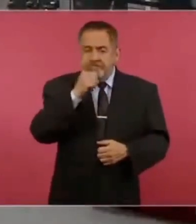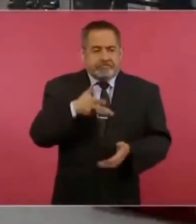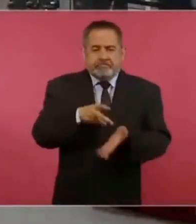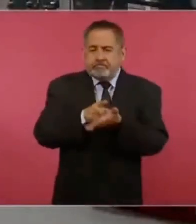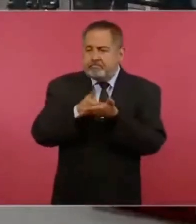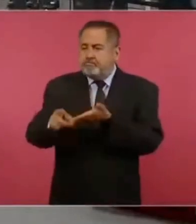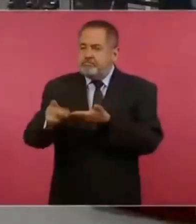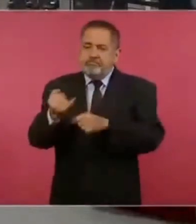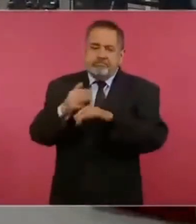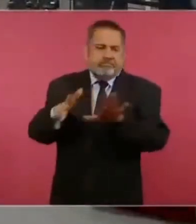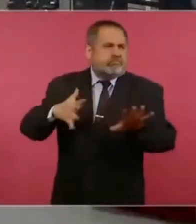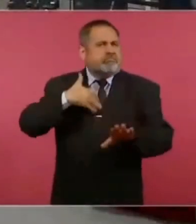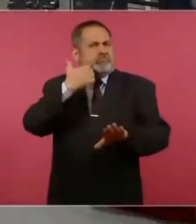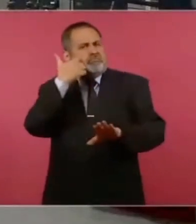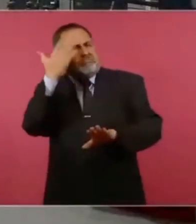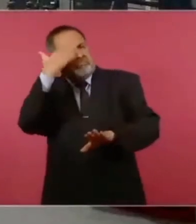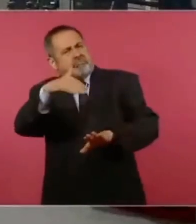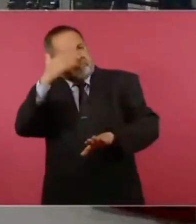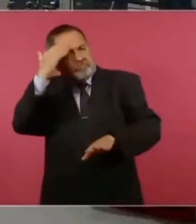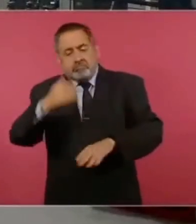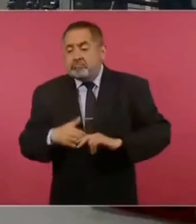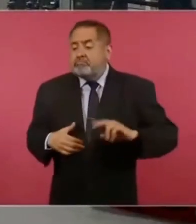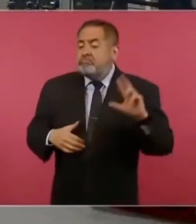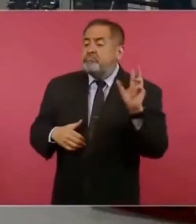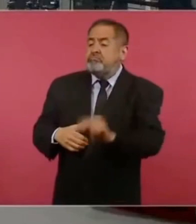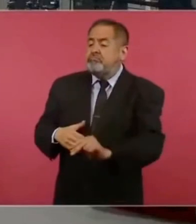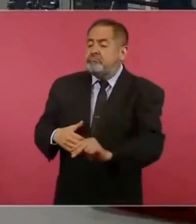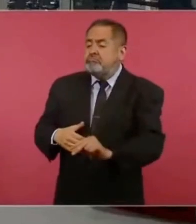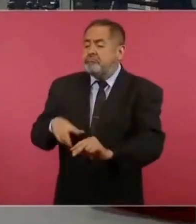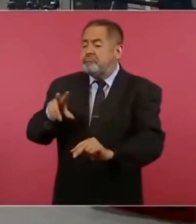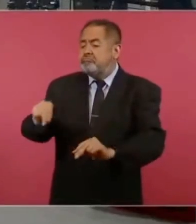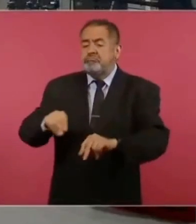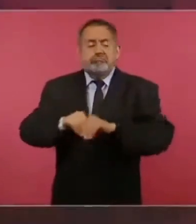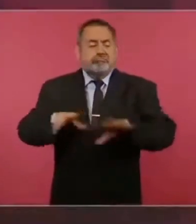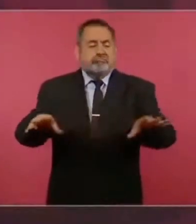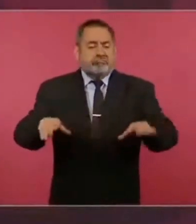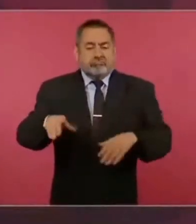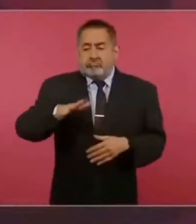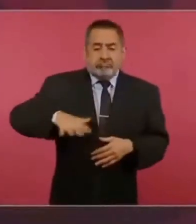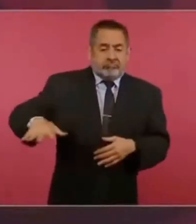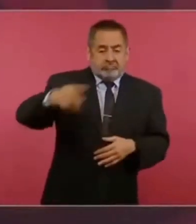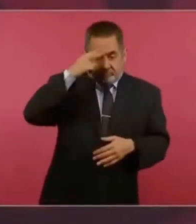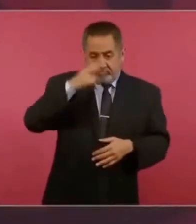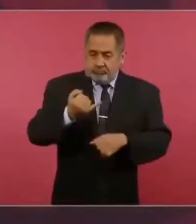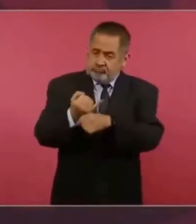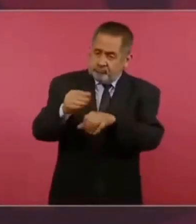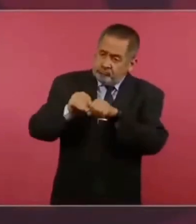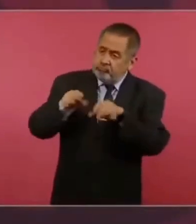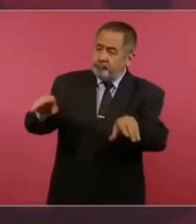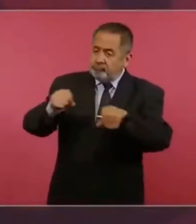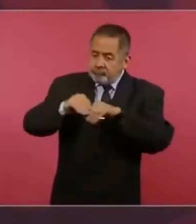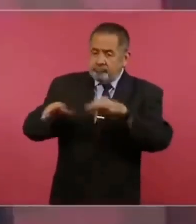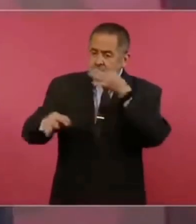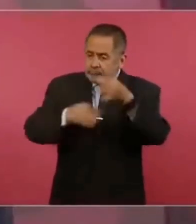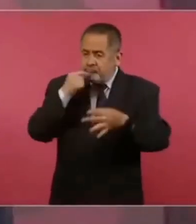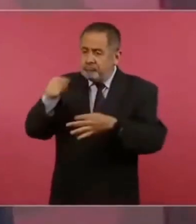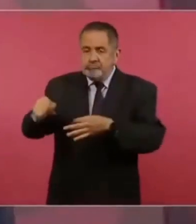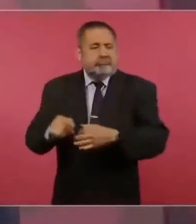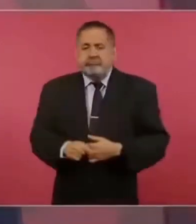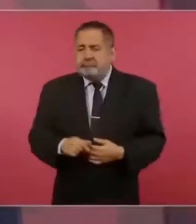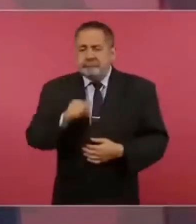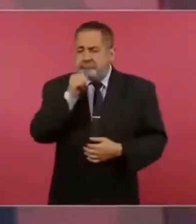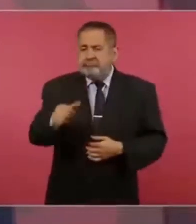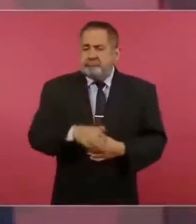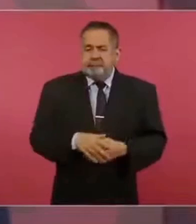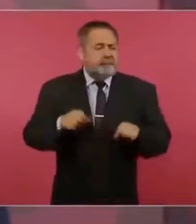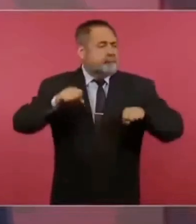derecho a la información? No se garantizaba al mexicano el derecho a la información por